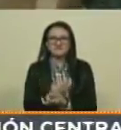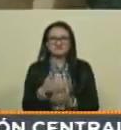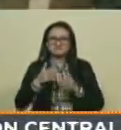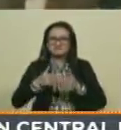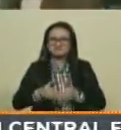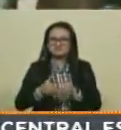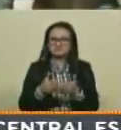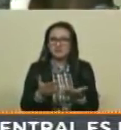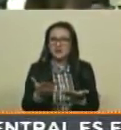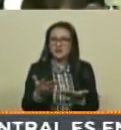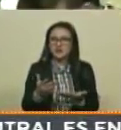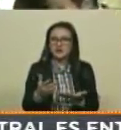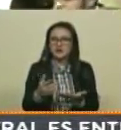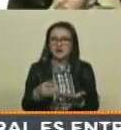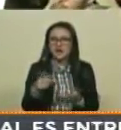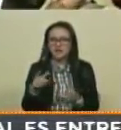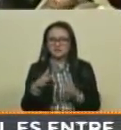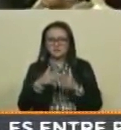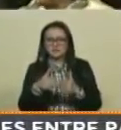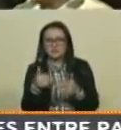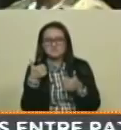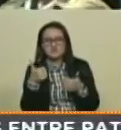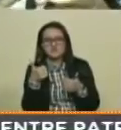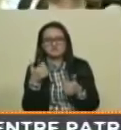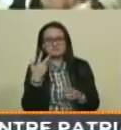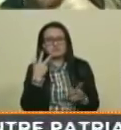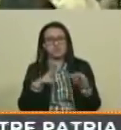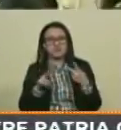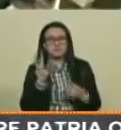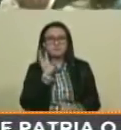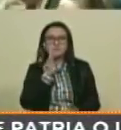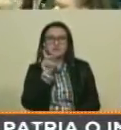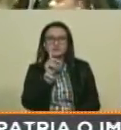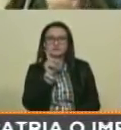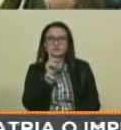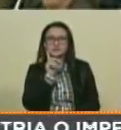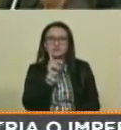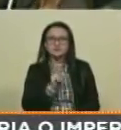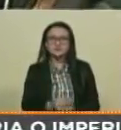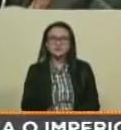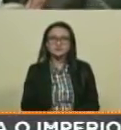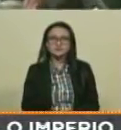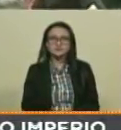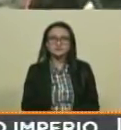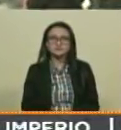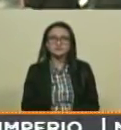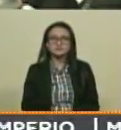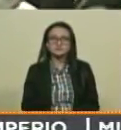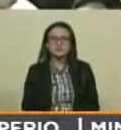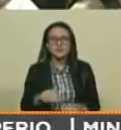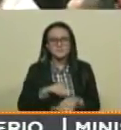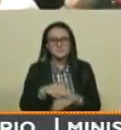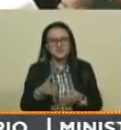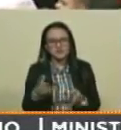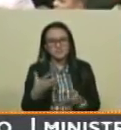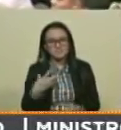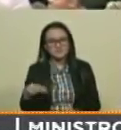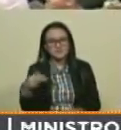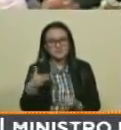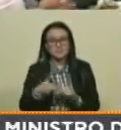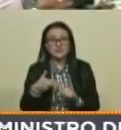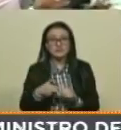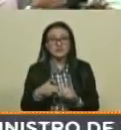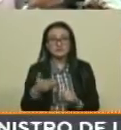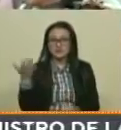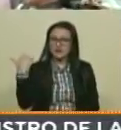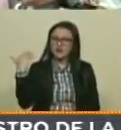presentaron como un transatlántico. Petrosaudí Saturn, quien fuera ministro y presidente PDVSA para la